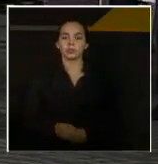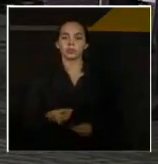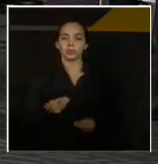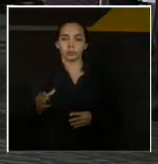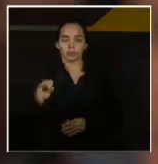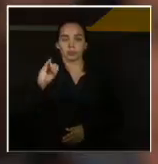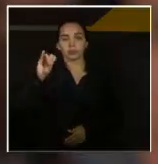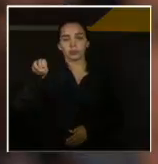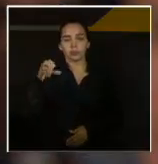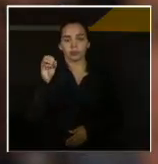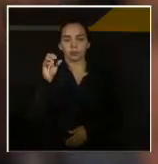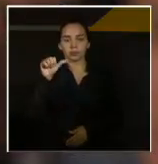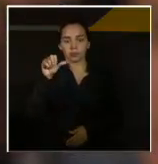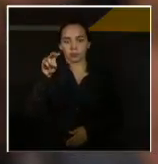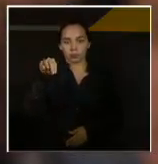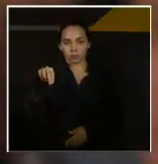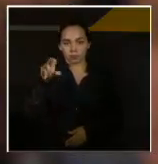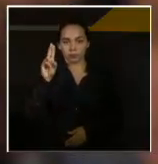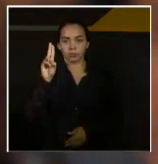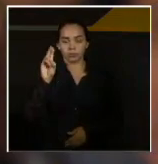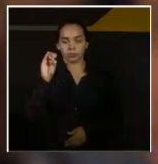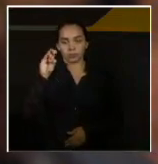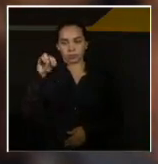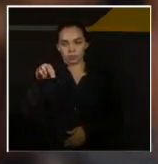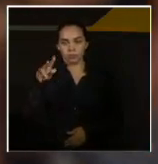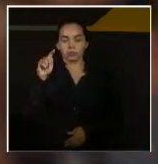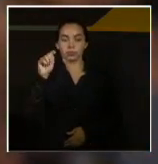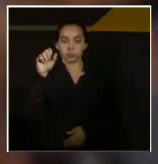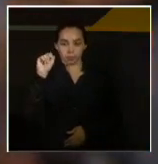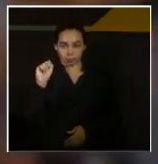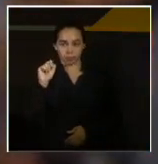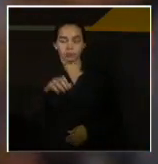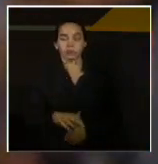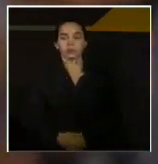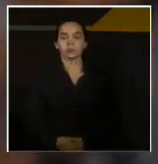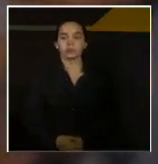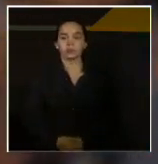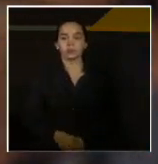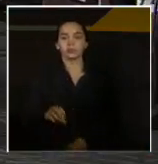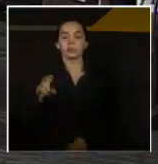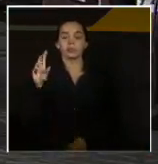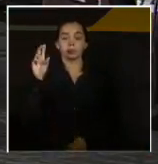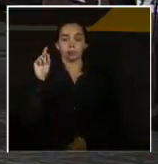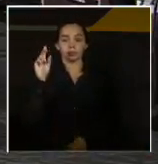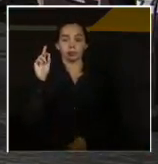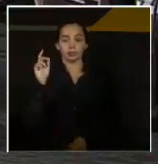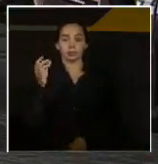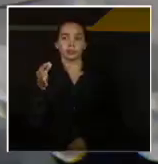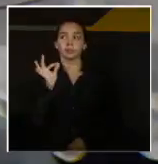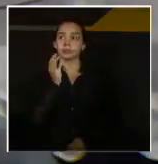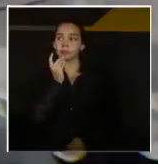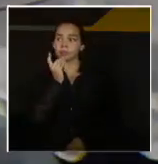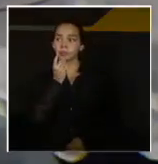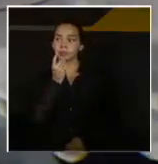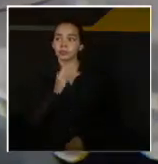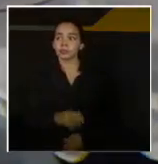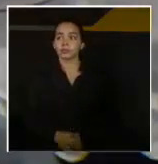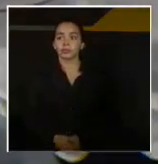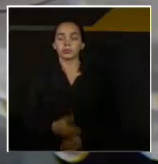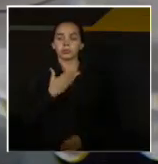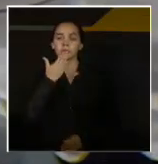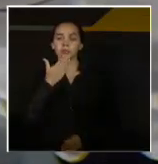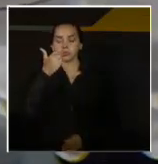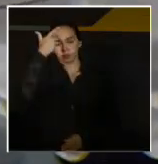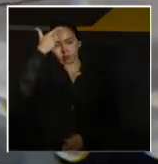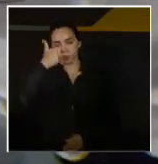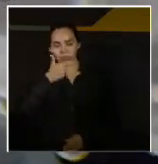Díaz Mena, del partido de Morena PT, y 30 segundos. Buenas noches a todos. Es